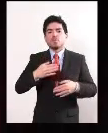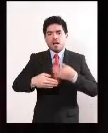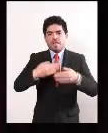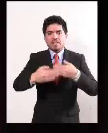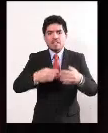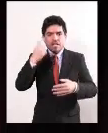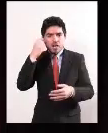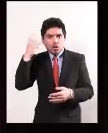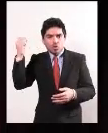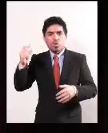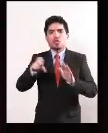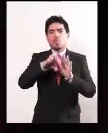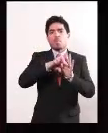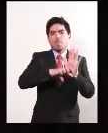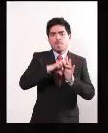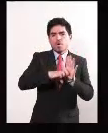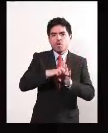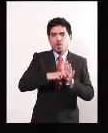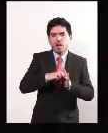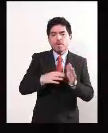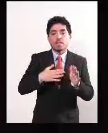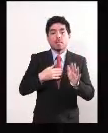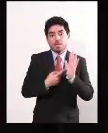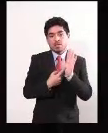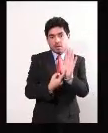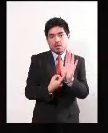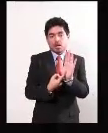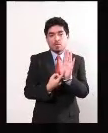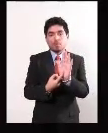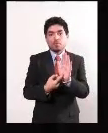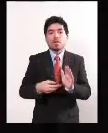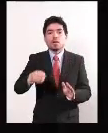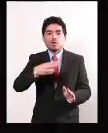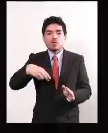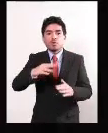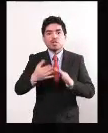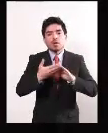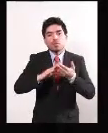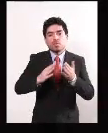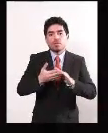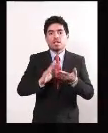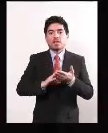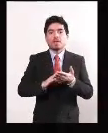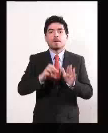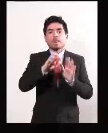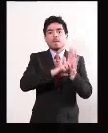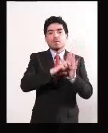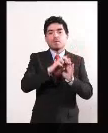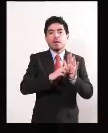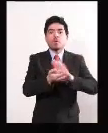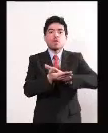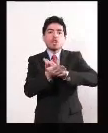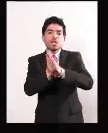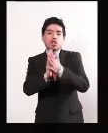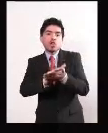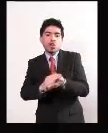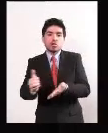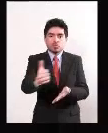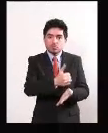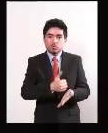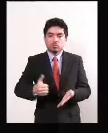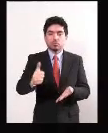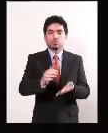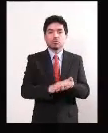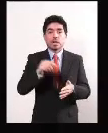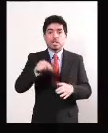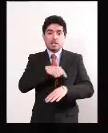sueños, programas y anhelos que fueron presentados para nuestra comunidad a través del programa de todos y todas.